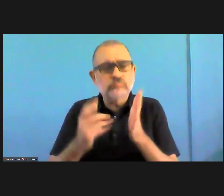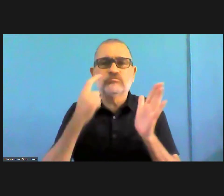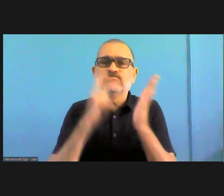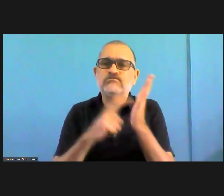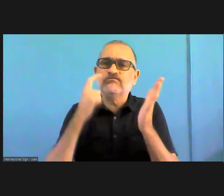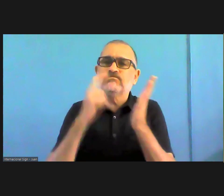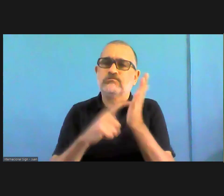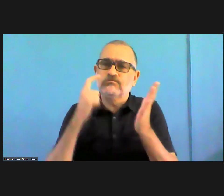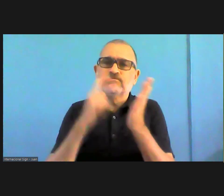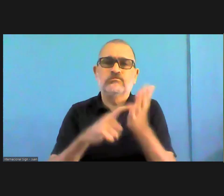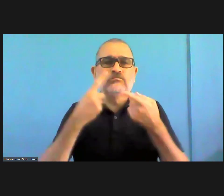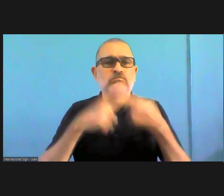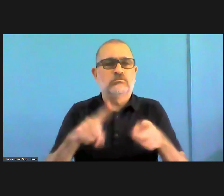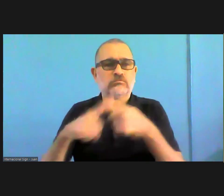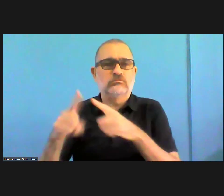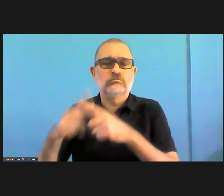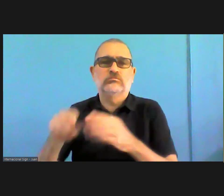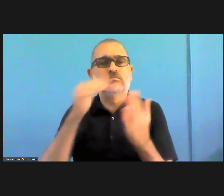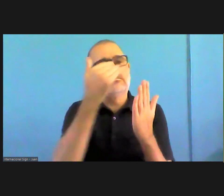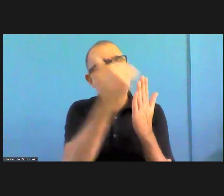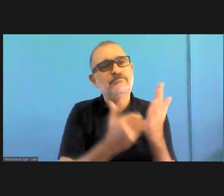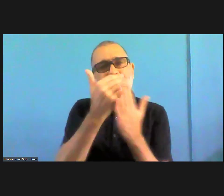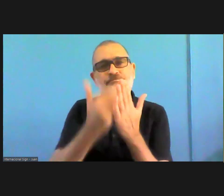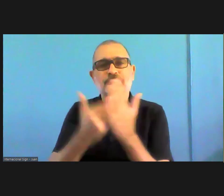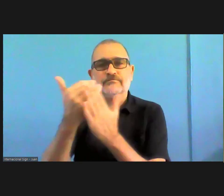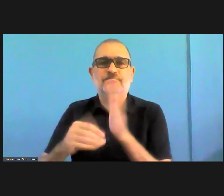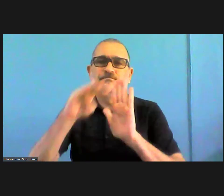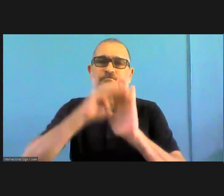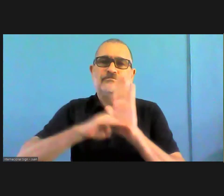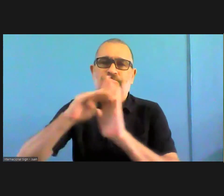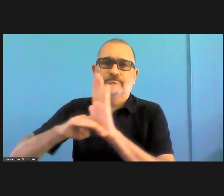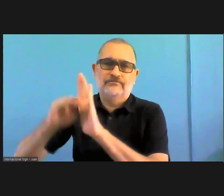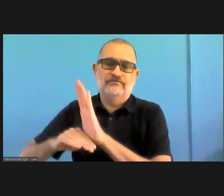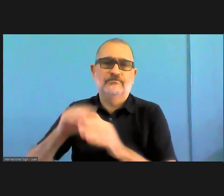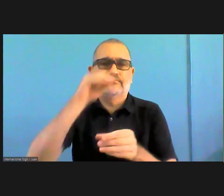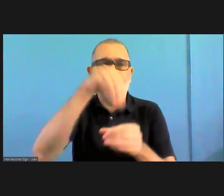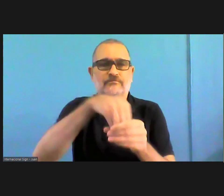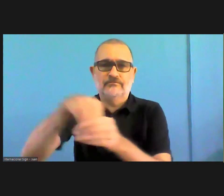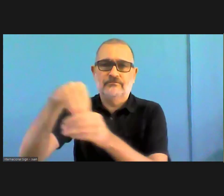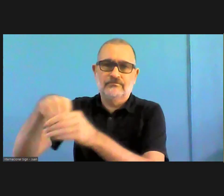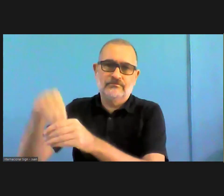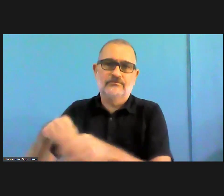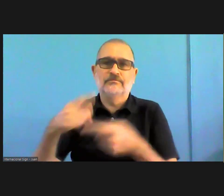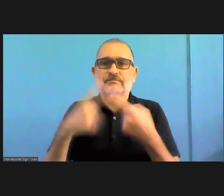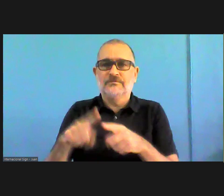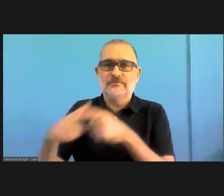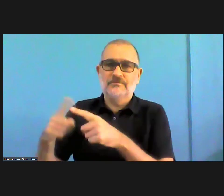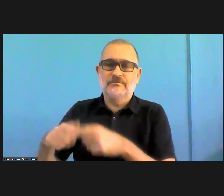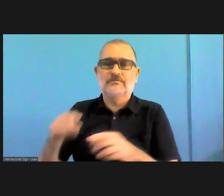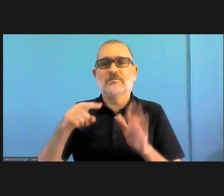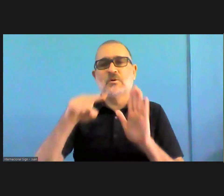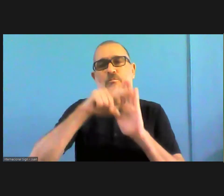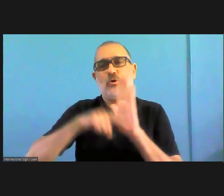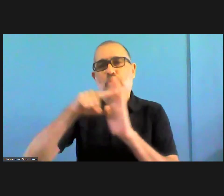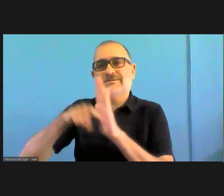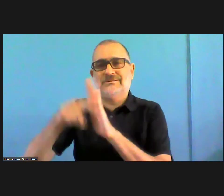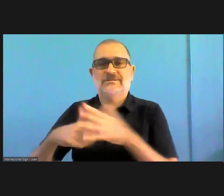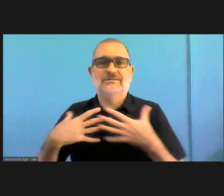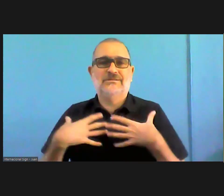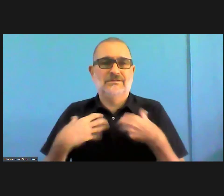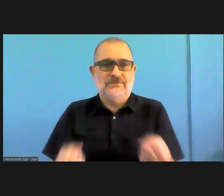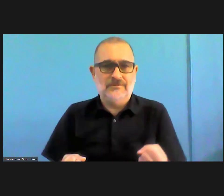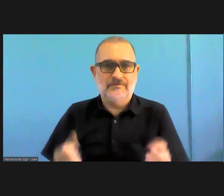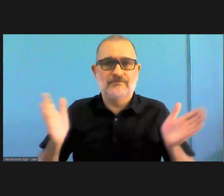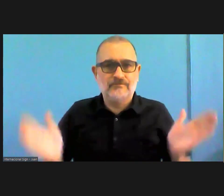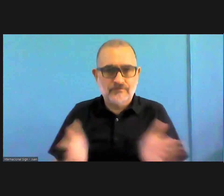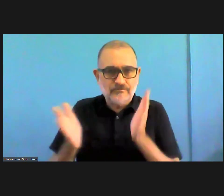las políticas basadas en evidencia para la promoción y protección de la salud, tanto a nivel nacional como subnacional, garantizando la asignación